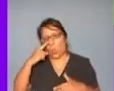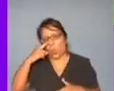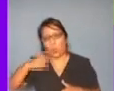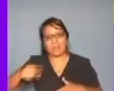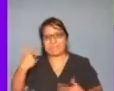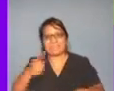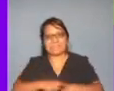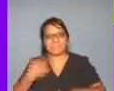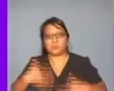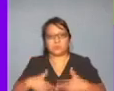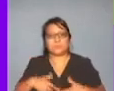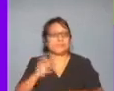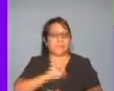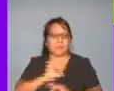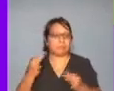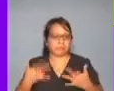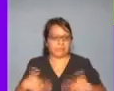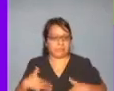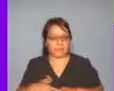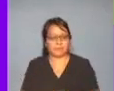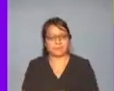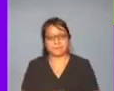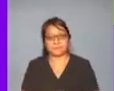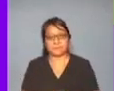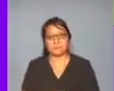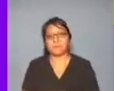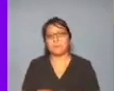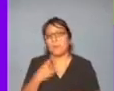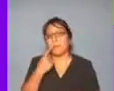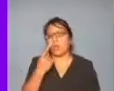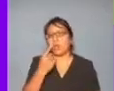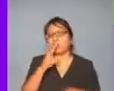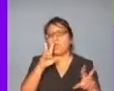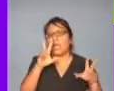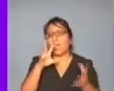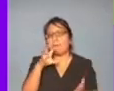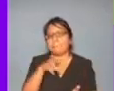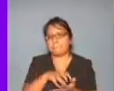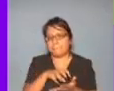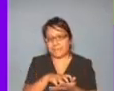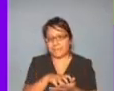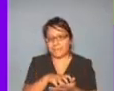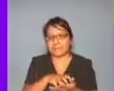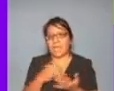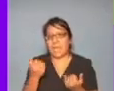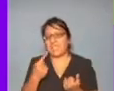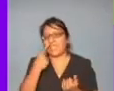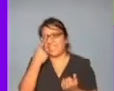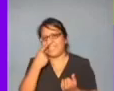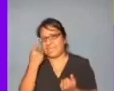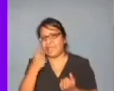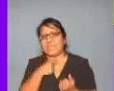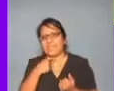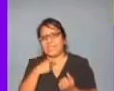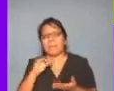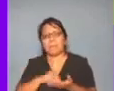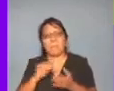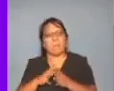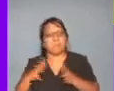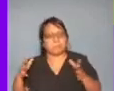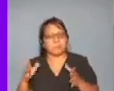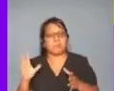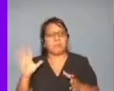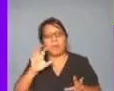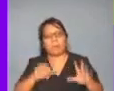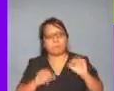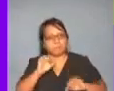por ahí altas. Ya que estamos en este tema, ¿hay alguna empresa aerocomercial que pueda tener interés en ampliar la capacidad de sus